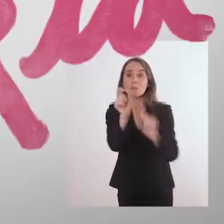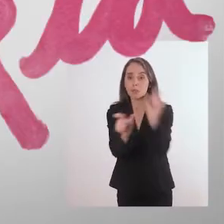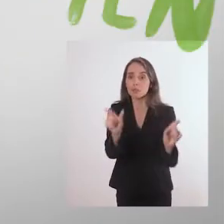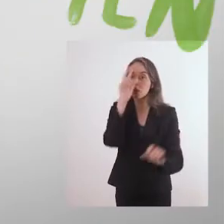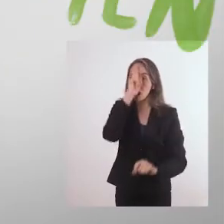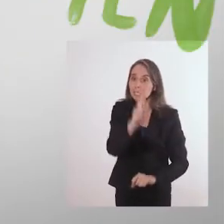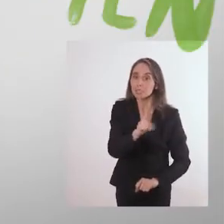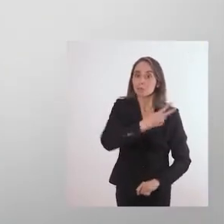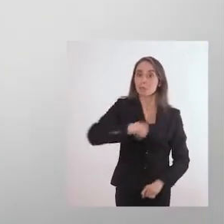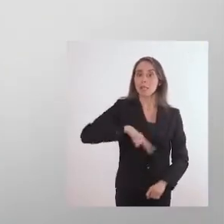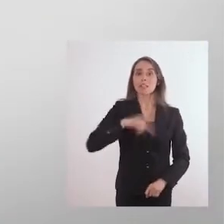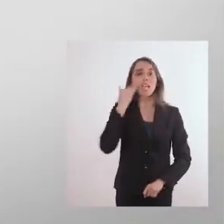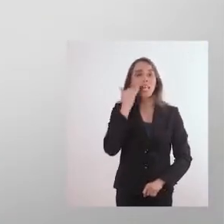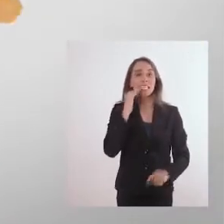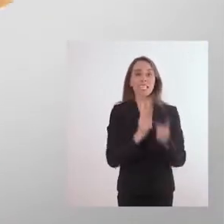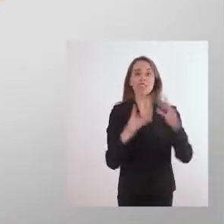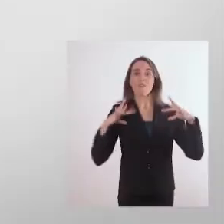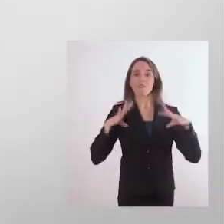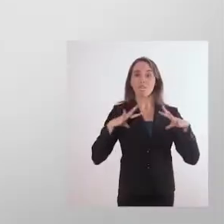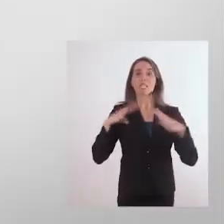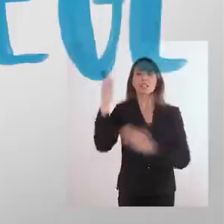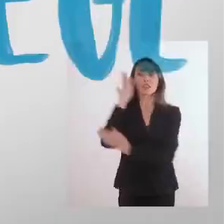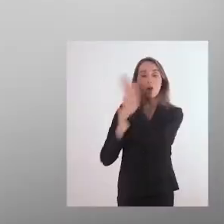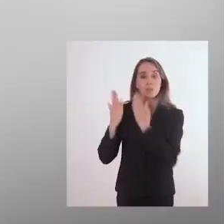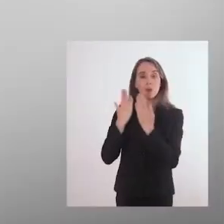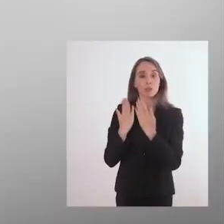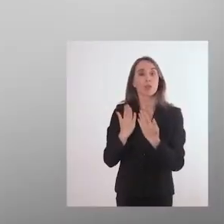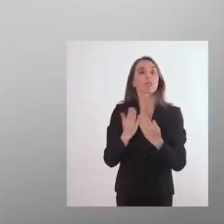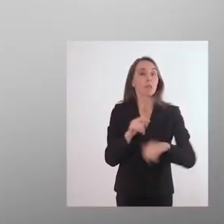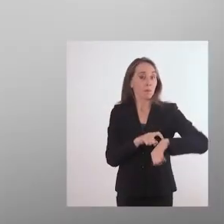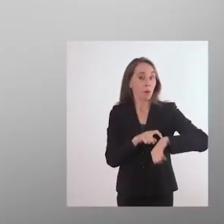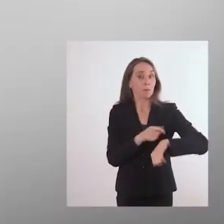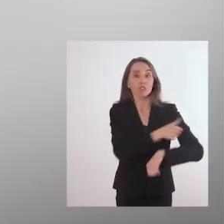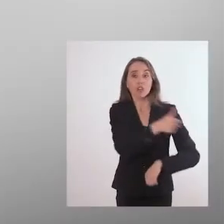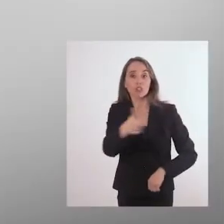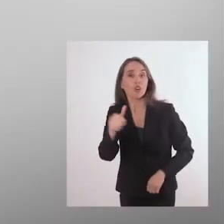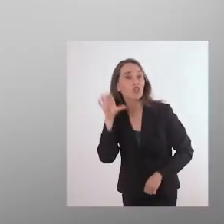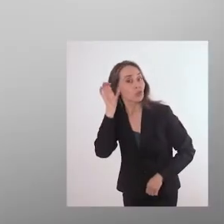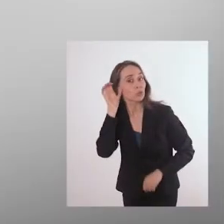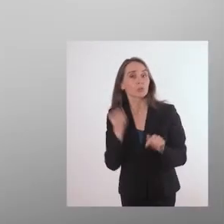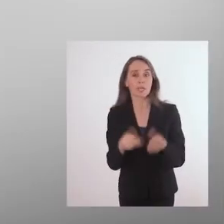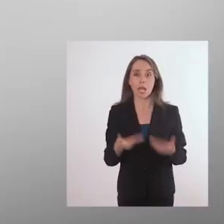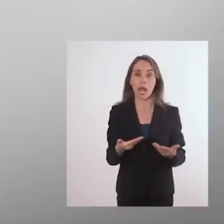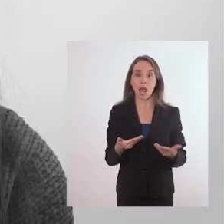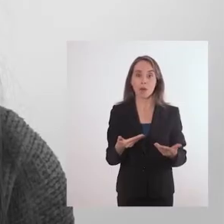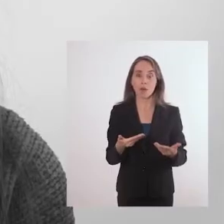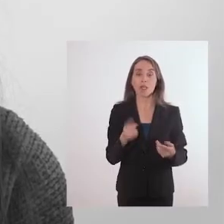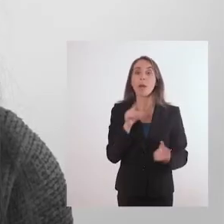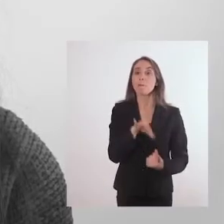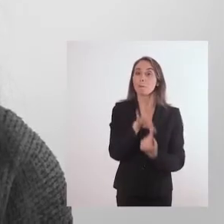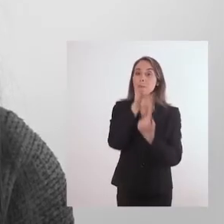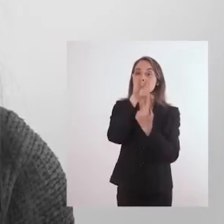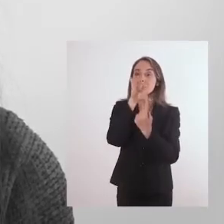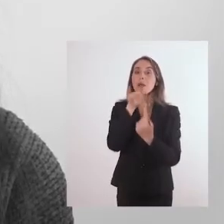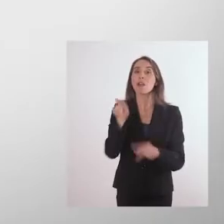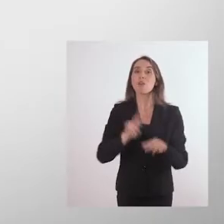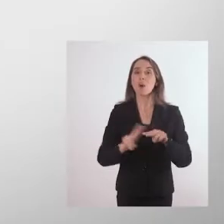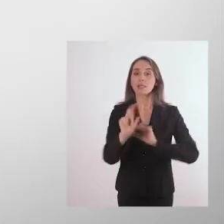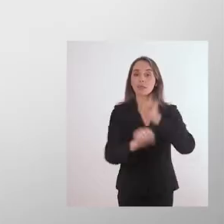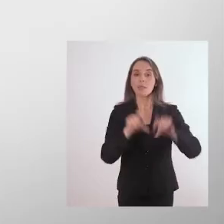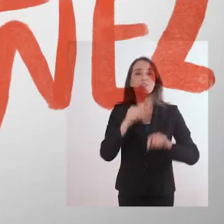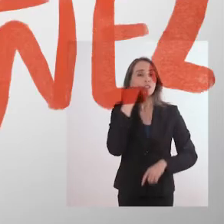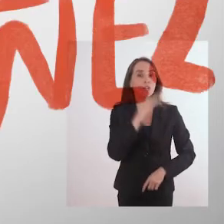personas que nos respeten. De que los niños seamos felices. Nos protege. El momento para que todos seamos escuchados es ahora. Eso es lo principal.